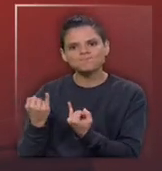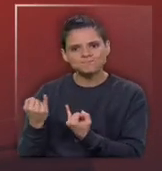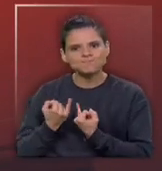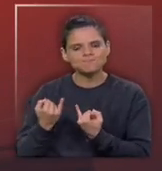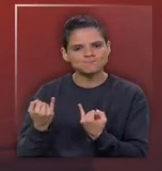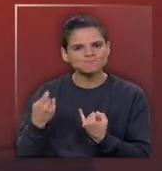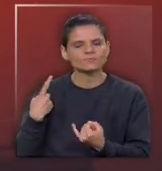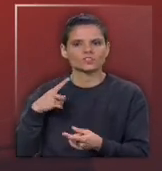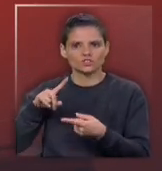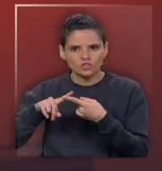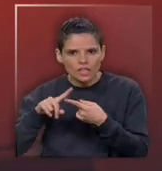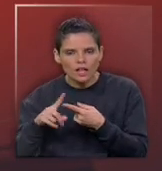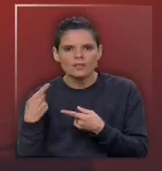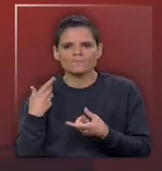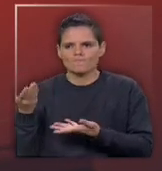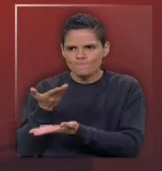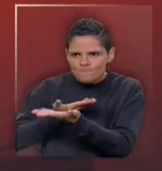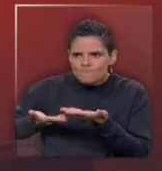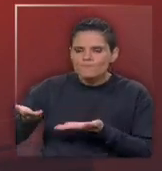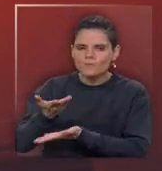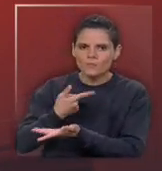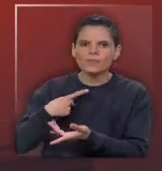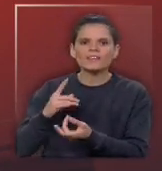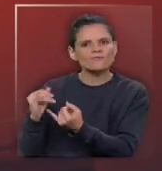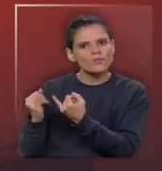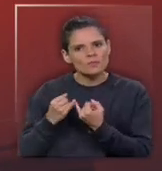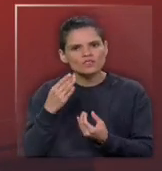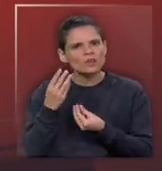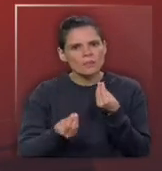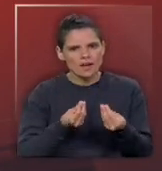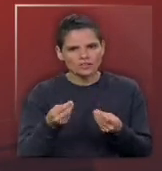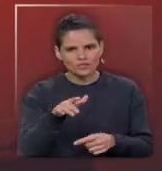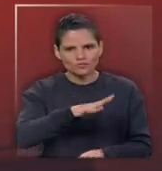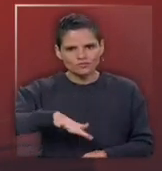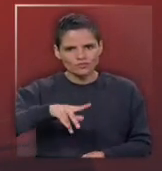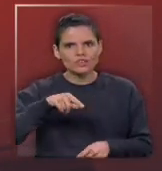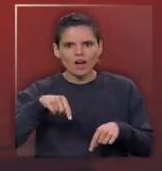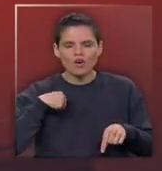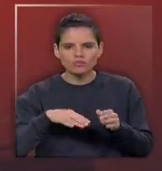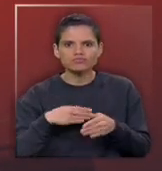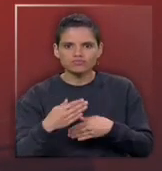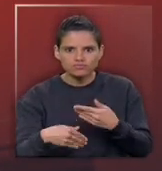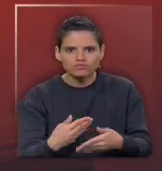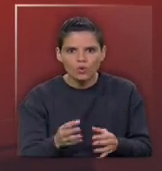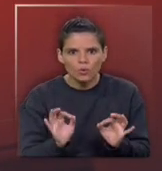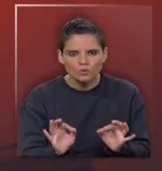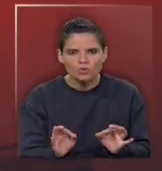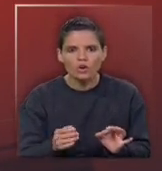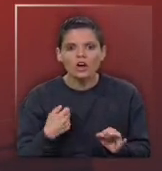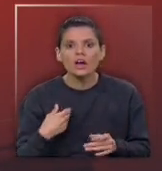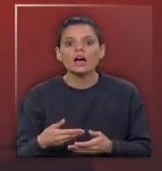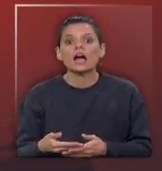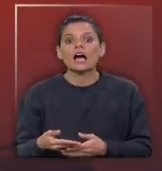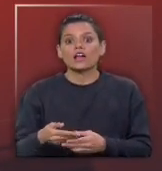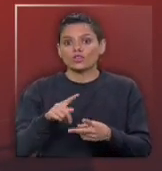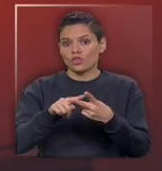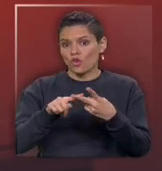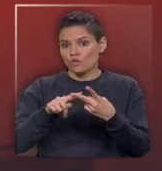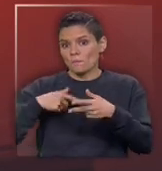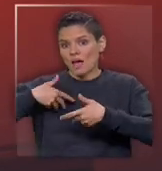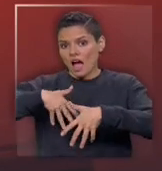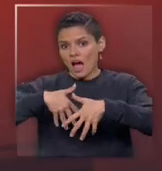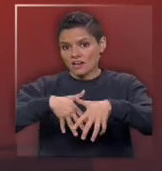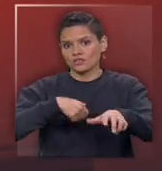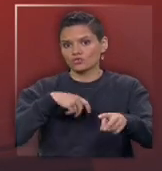contactado con nosotros para entregarnos información respecto a esta situación que está en pleno desarrollo. Habían sido 2 marchas